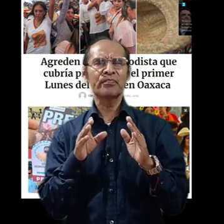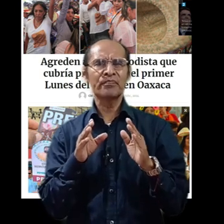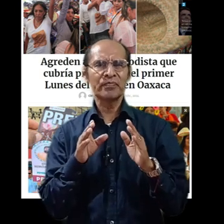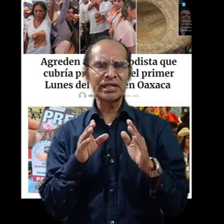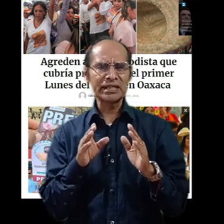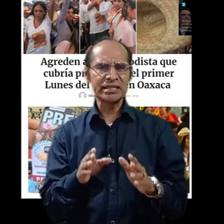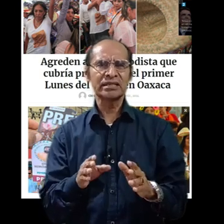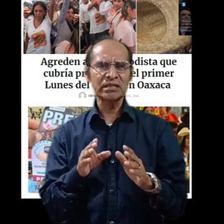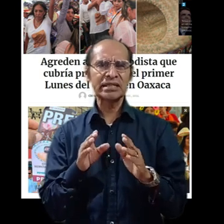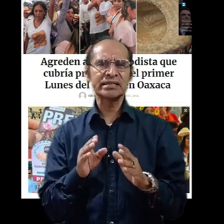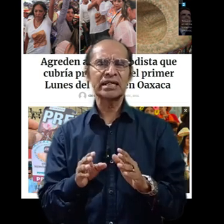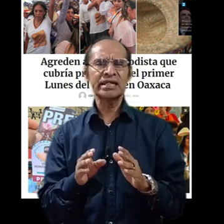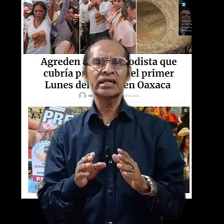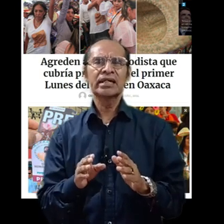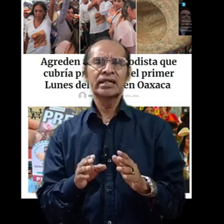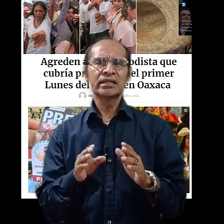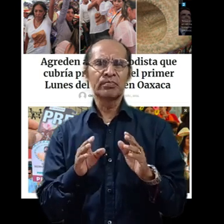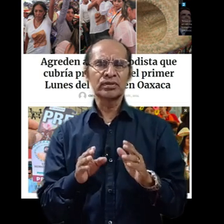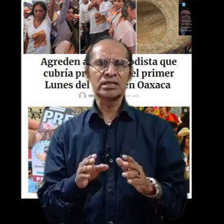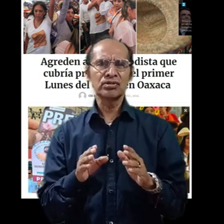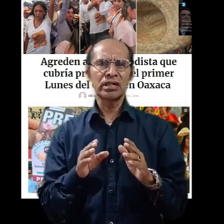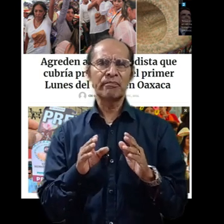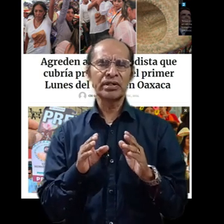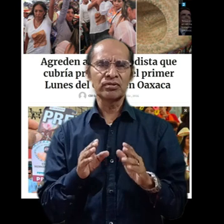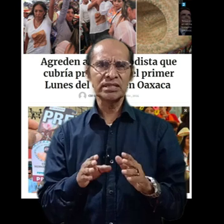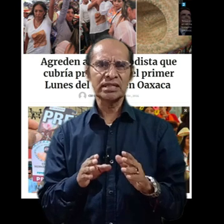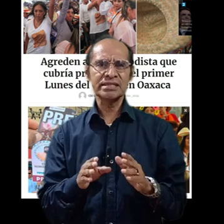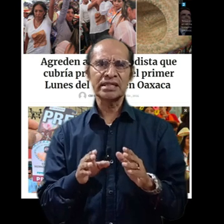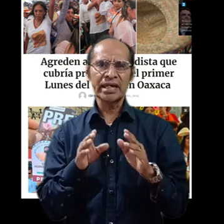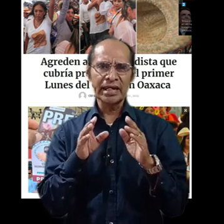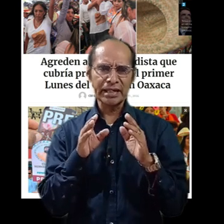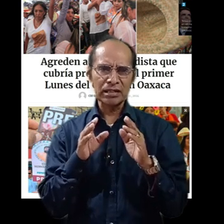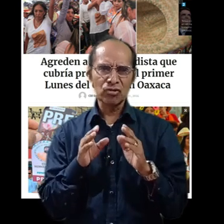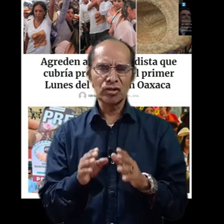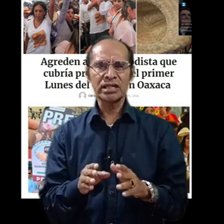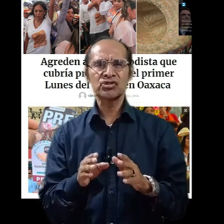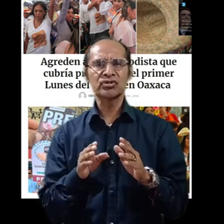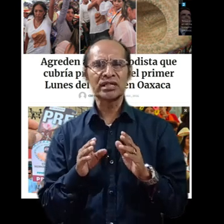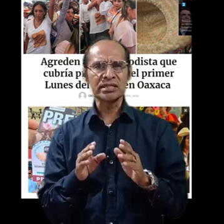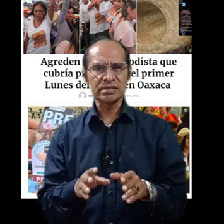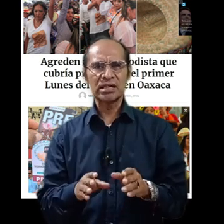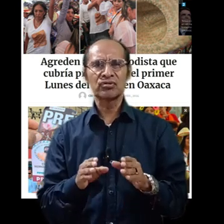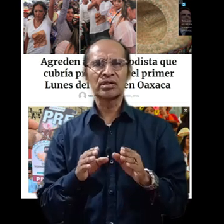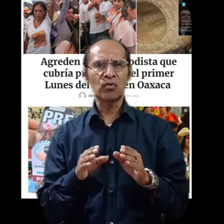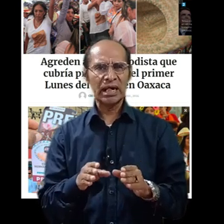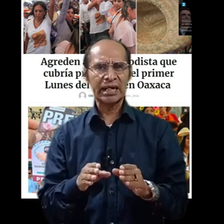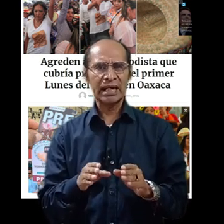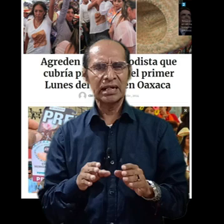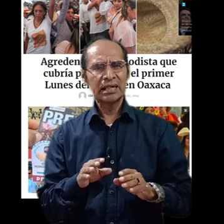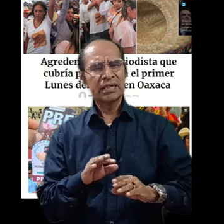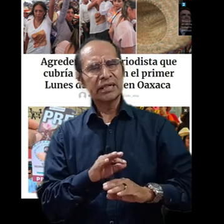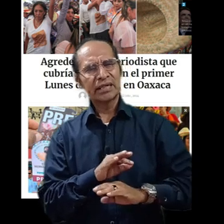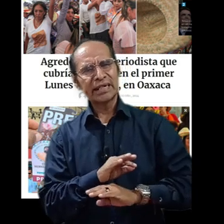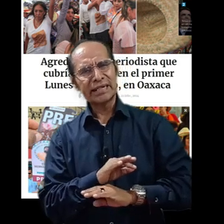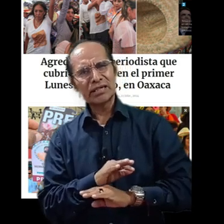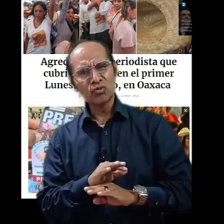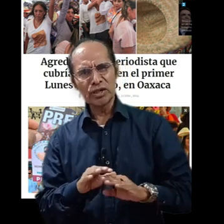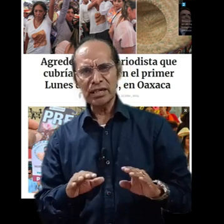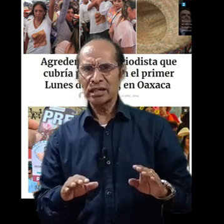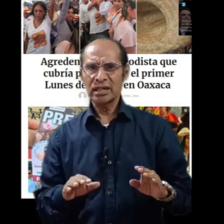11 iniciativas de ley de protección a periodistas en el congreso del estado de Oaxaca